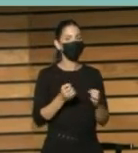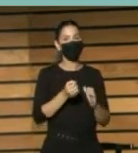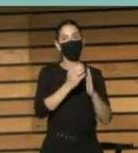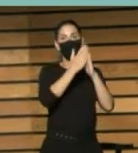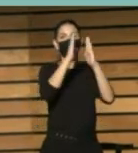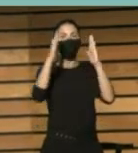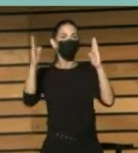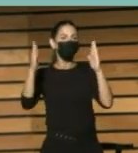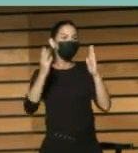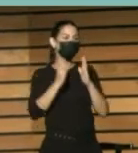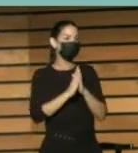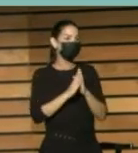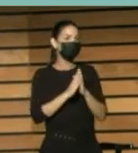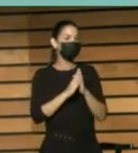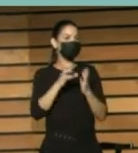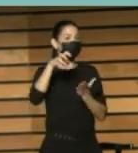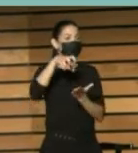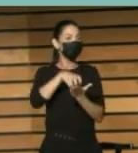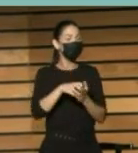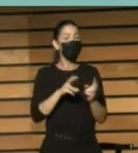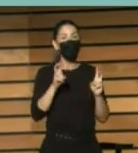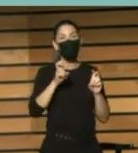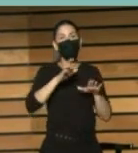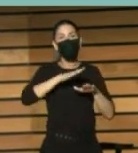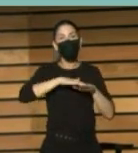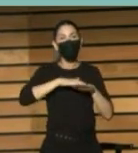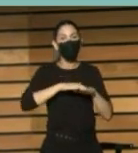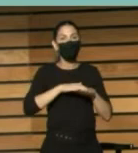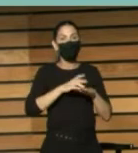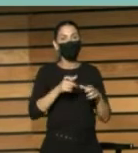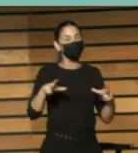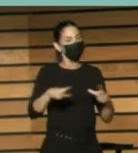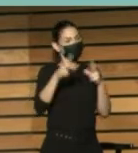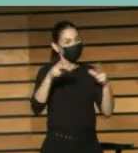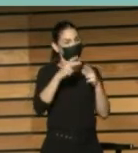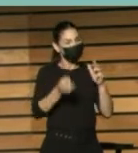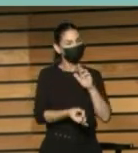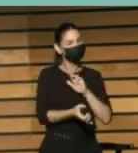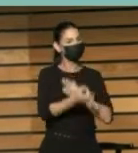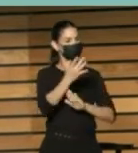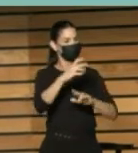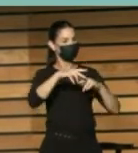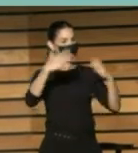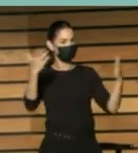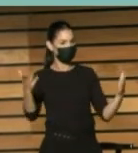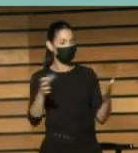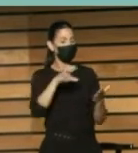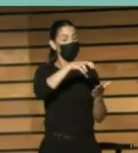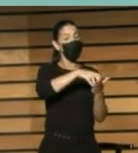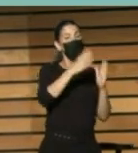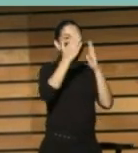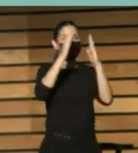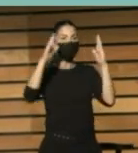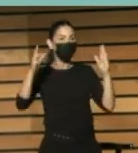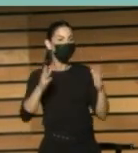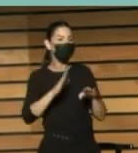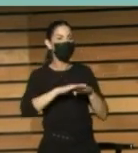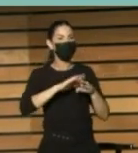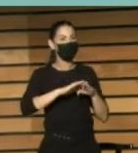como agentes para construir sociedades, bibliotecas como elementos de innovación y